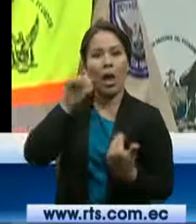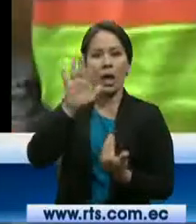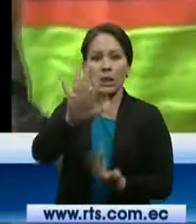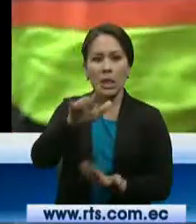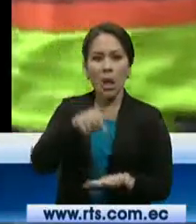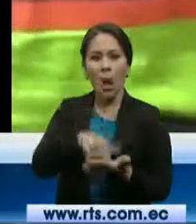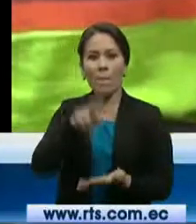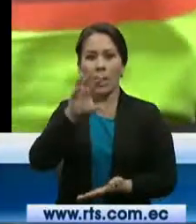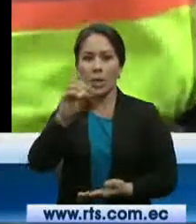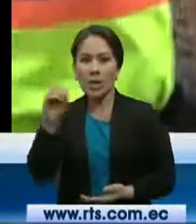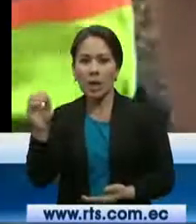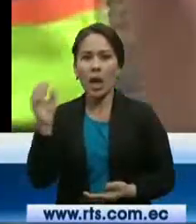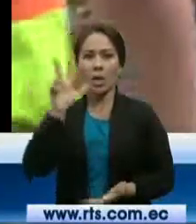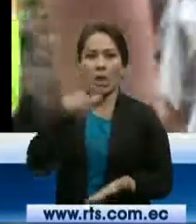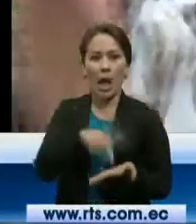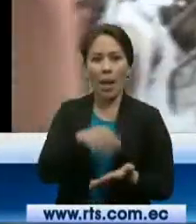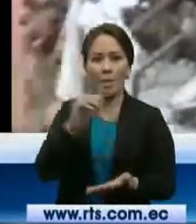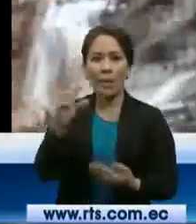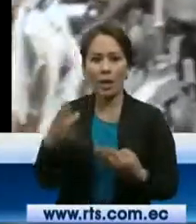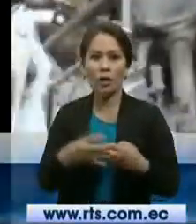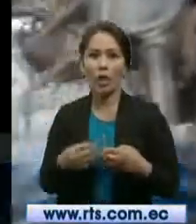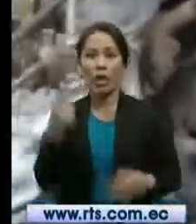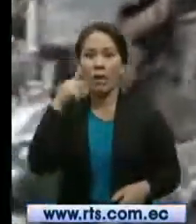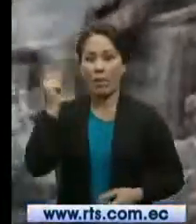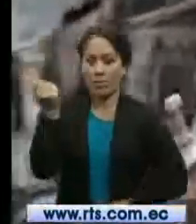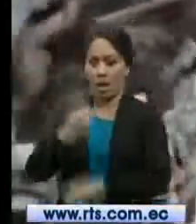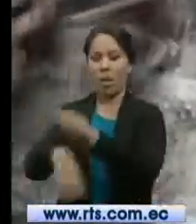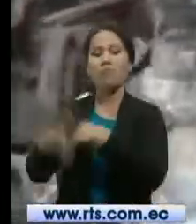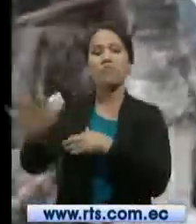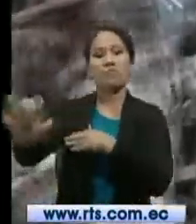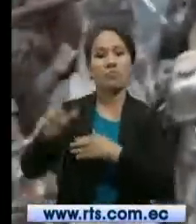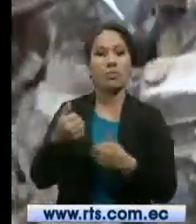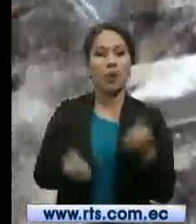de $3,000. Una vez que los vehículos eran desmantelados, si es que no lograban, como digo, su fin de obtener